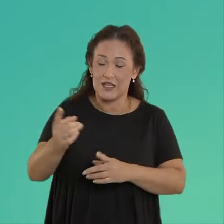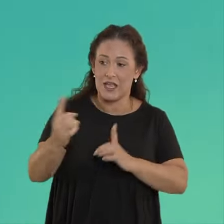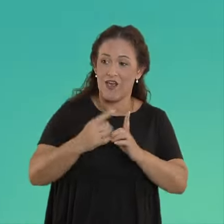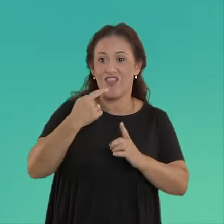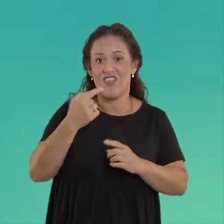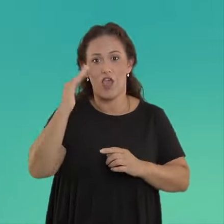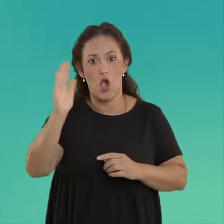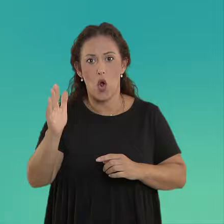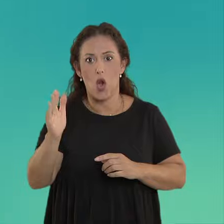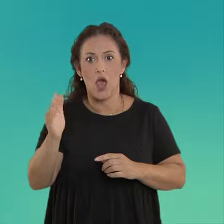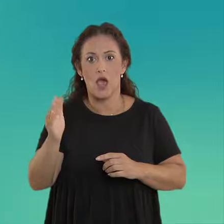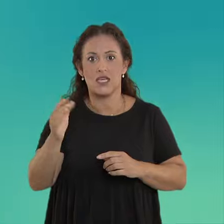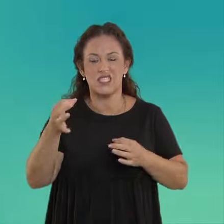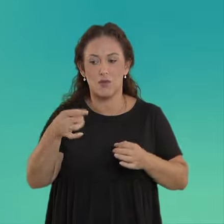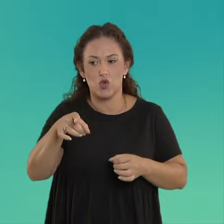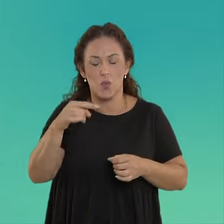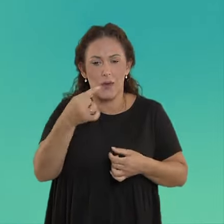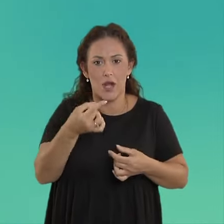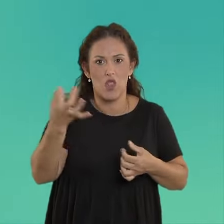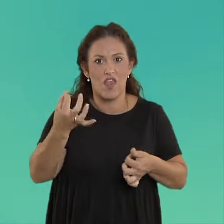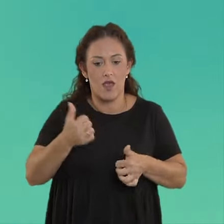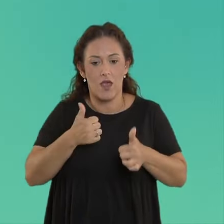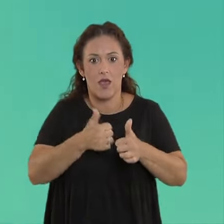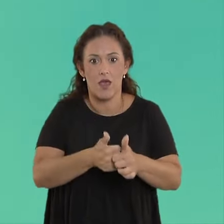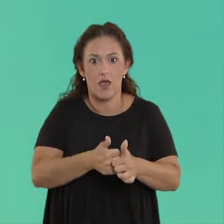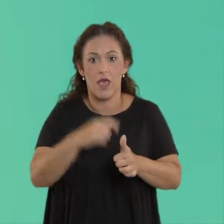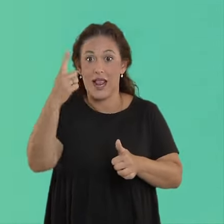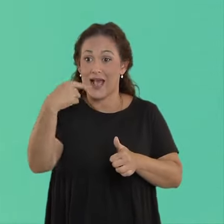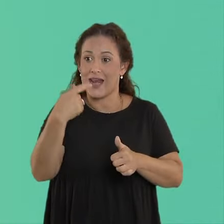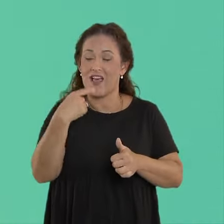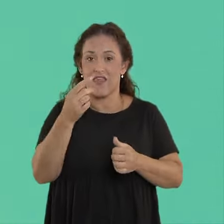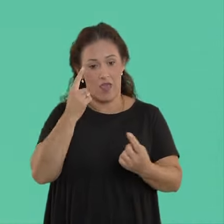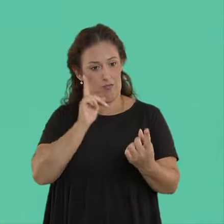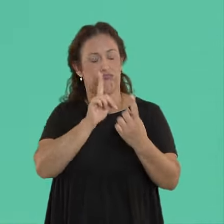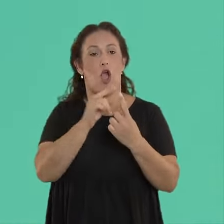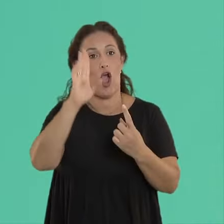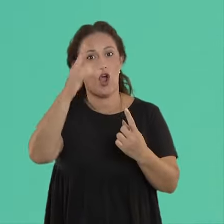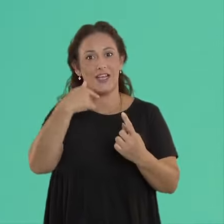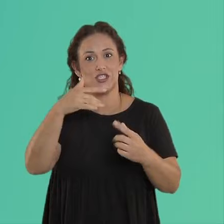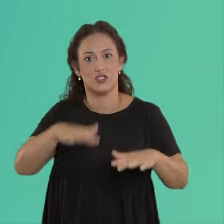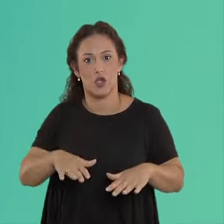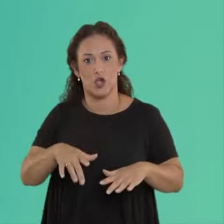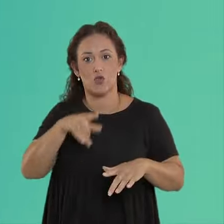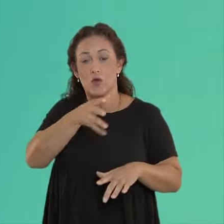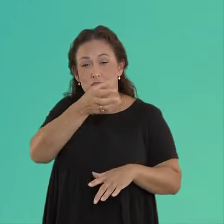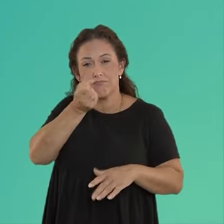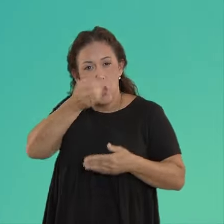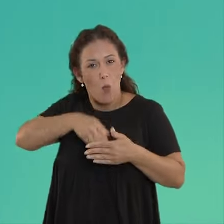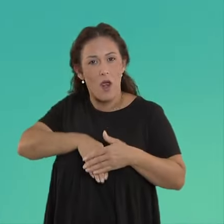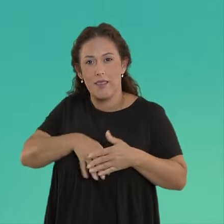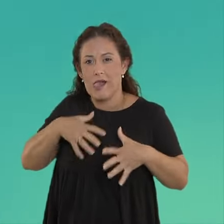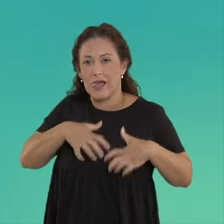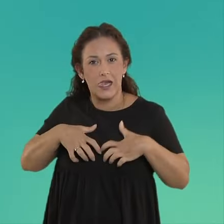saludarlo tú, persíguelo. Persíguelo hasta la muerte. Y te plantas en la calle y le dices, hola, estoy aquí. ¿Sabes? No te vengas, no